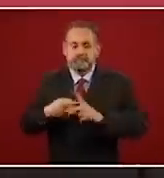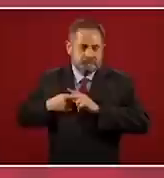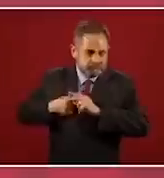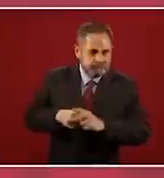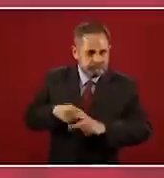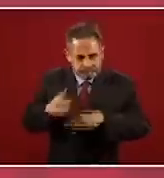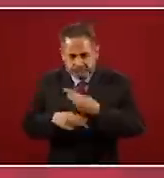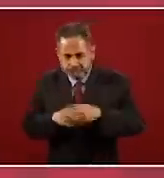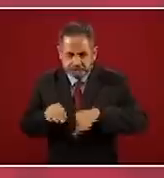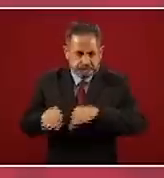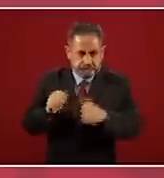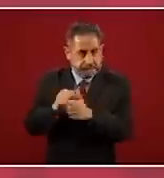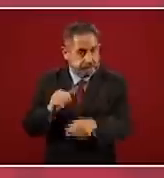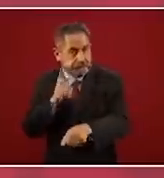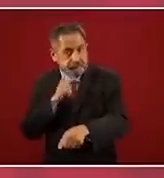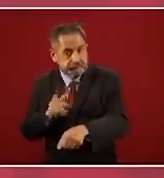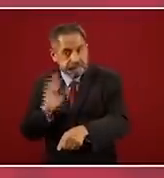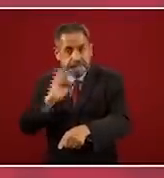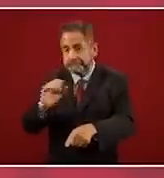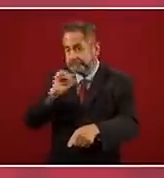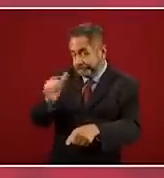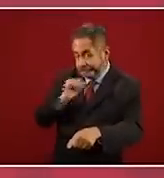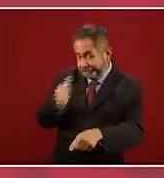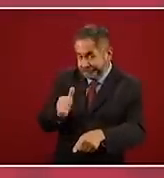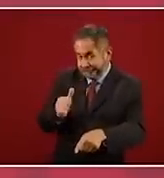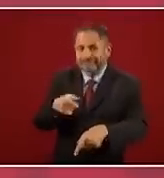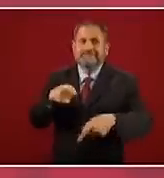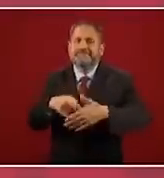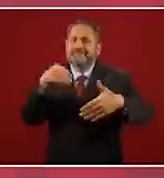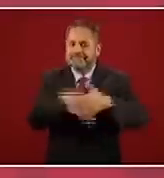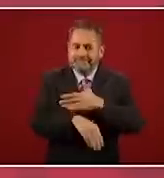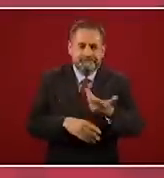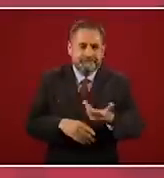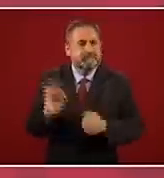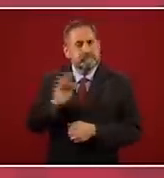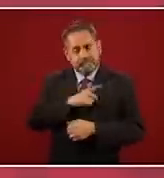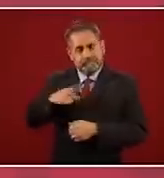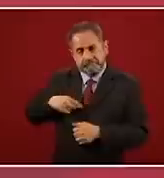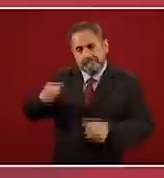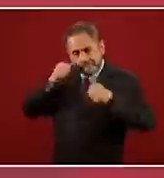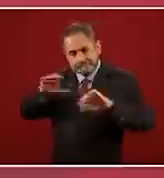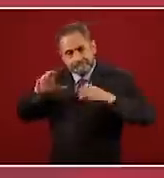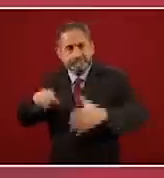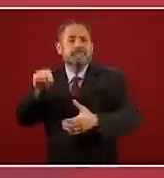iniciamos el trabajo en nuevos campos, si no nos aplicamos,